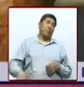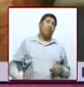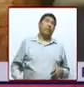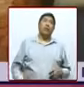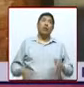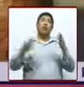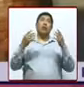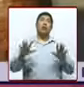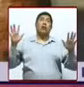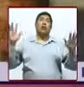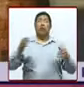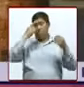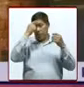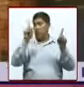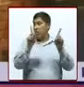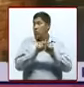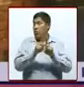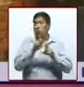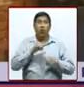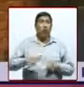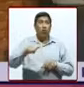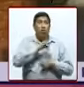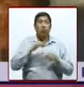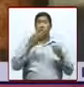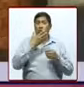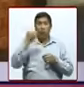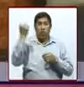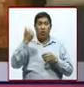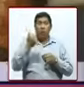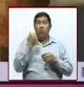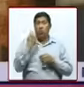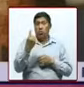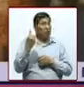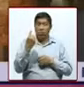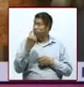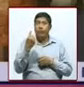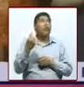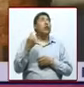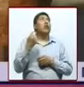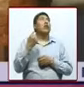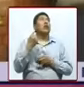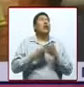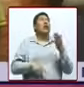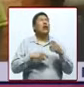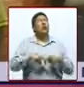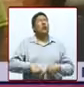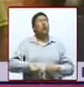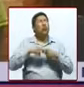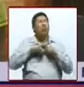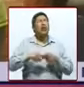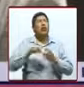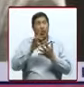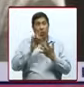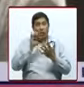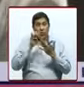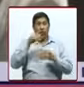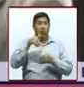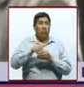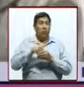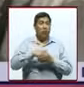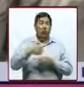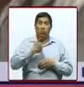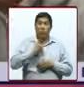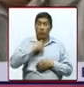Ya han llegado a un acuerdo común, la mayoría de ellas menos una, en el hecho de que se suspendan las elecciones